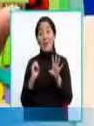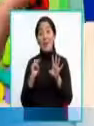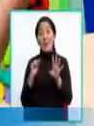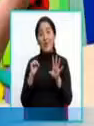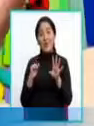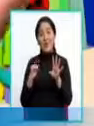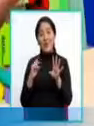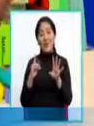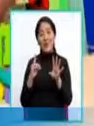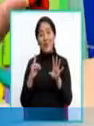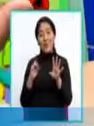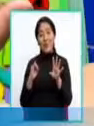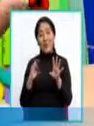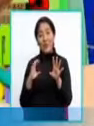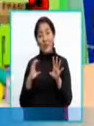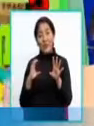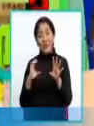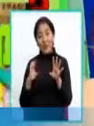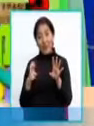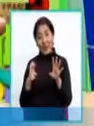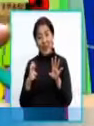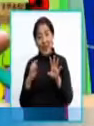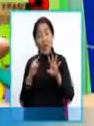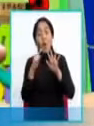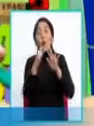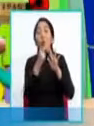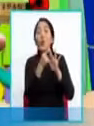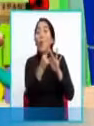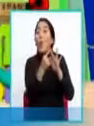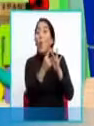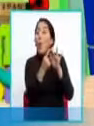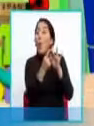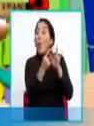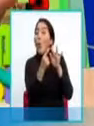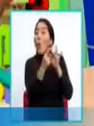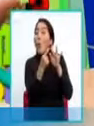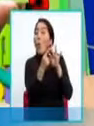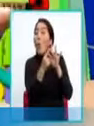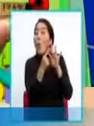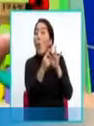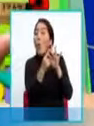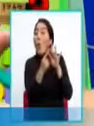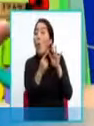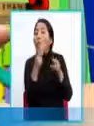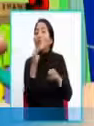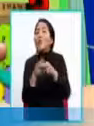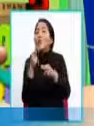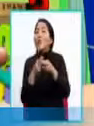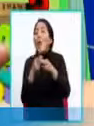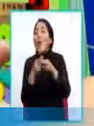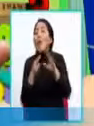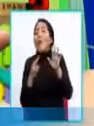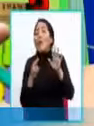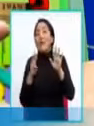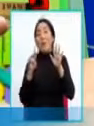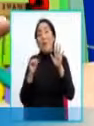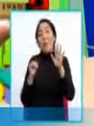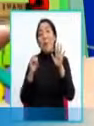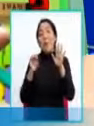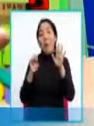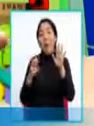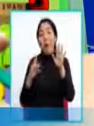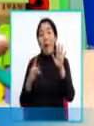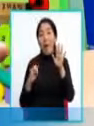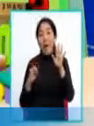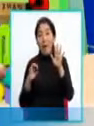gran innovación, hemos vuelto a la teleeducación, a través de la radio, a través de la televisión, como comentábamos y estamos viendo ahora en la